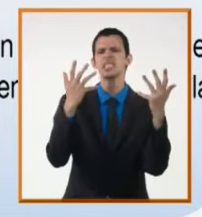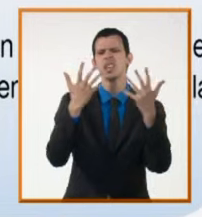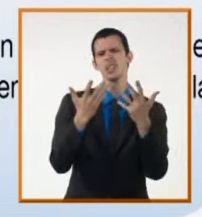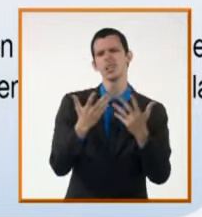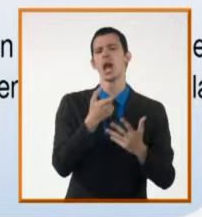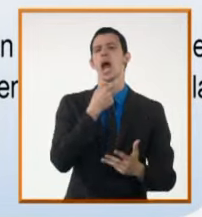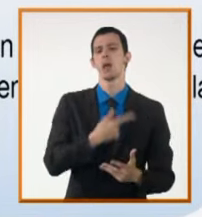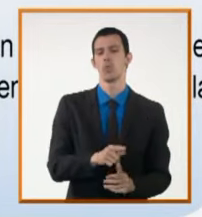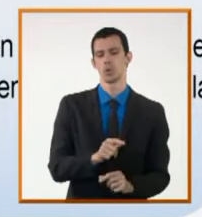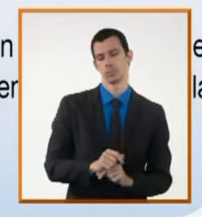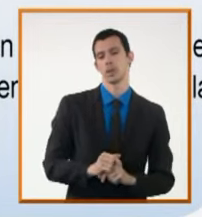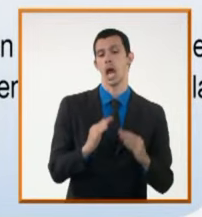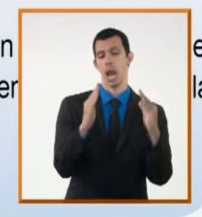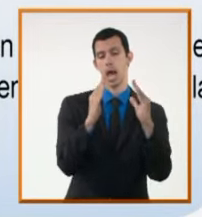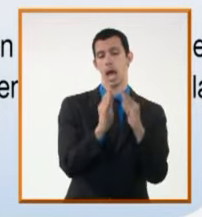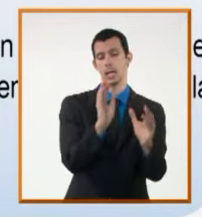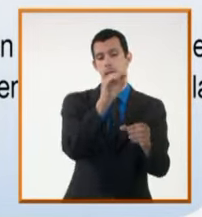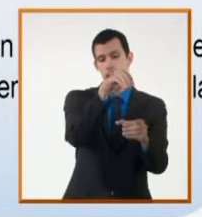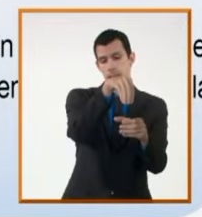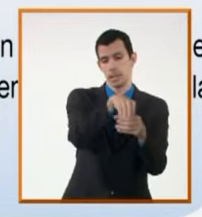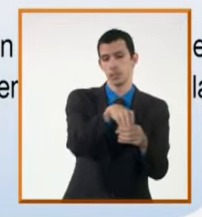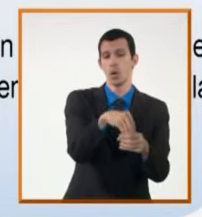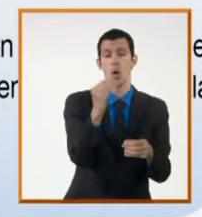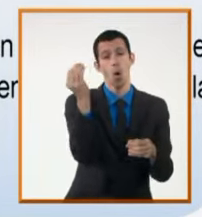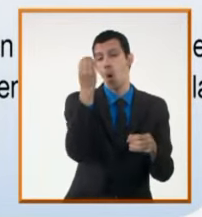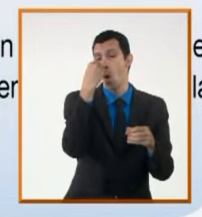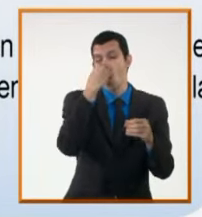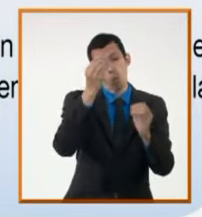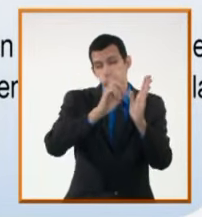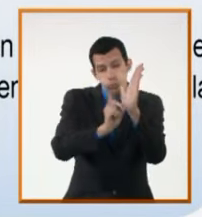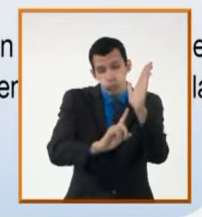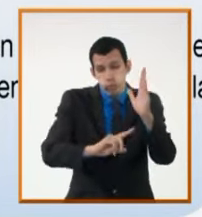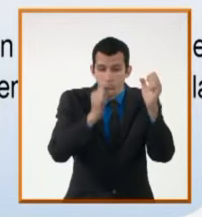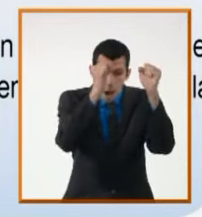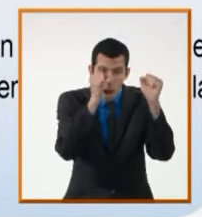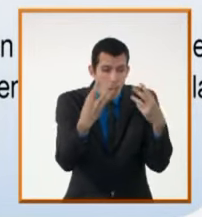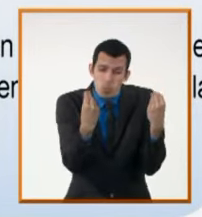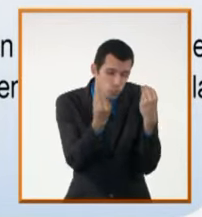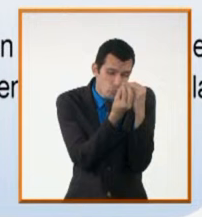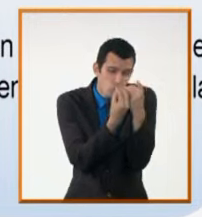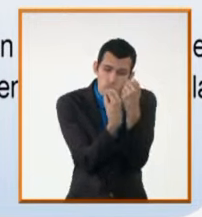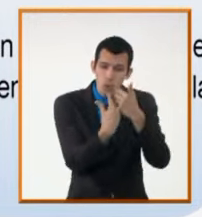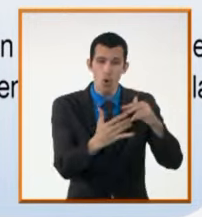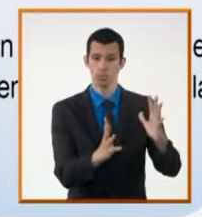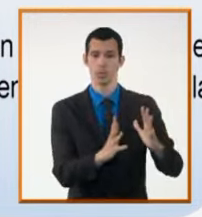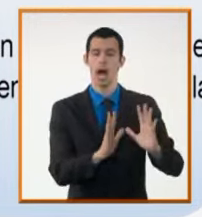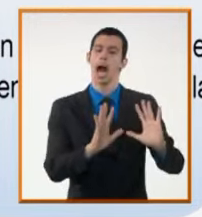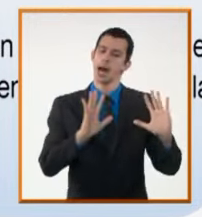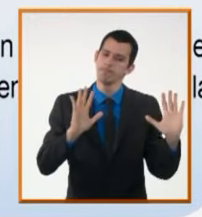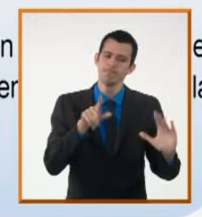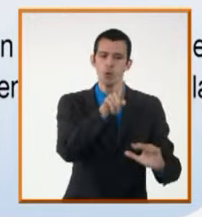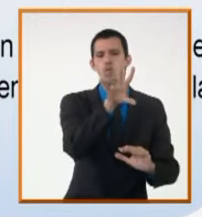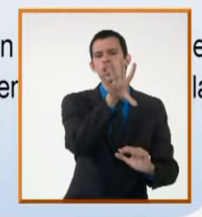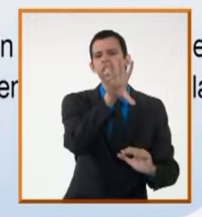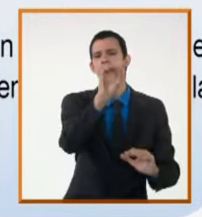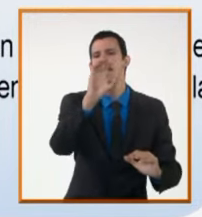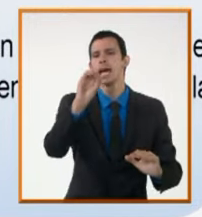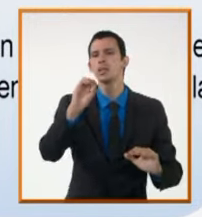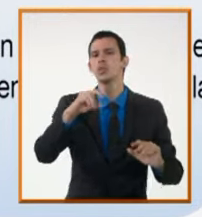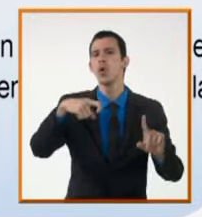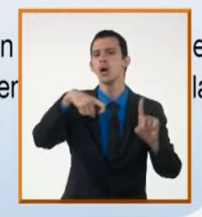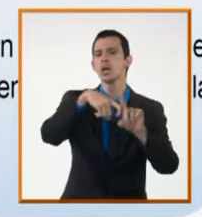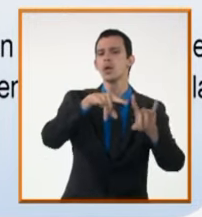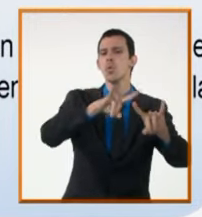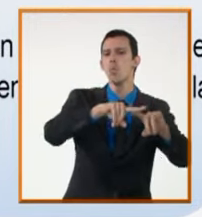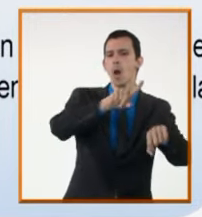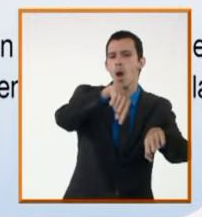solo a partir de los consumidores que consumen más de 500